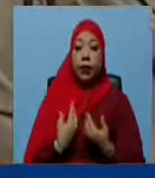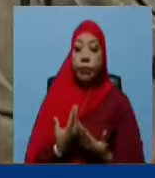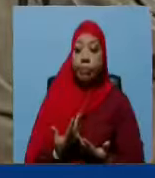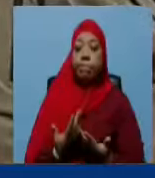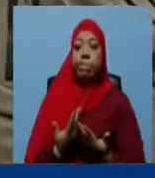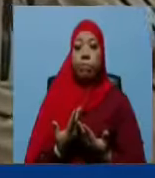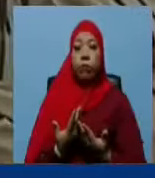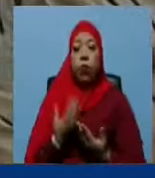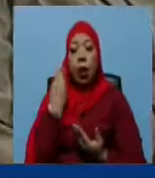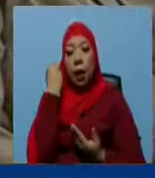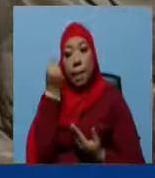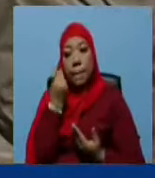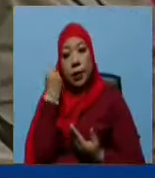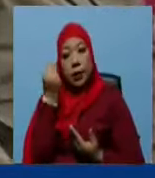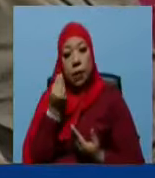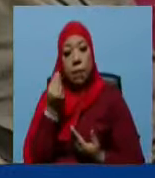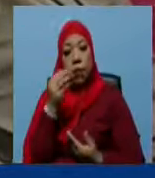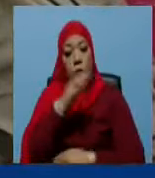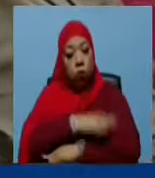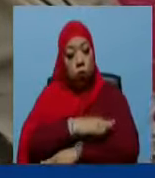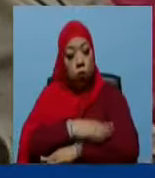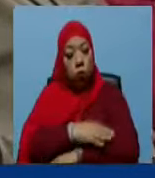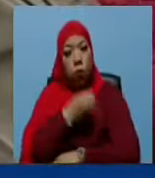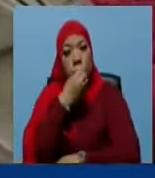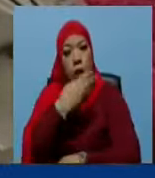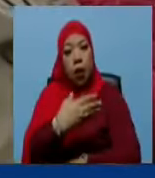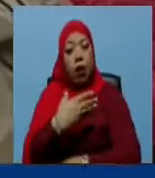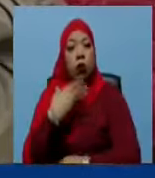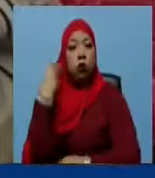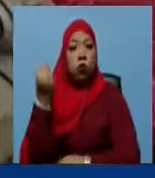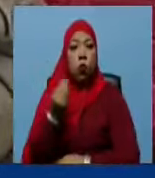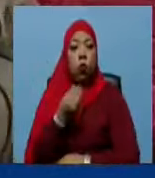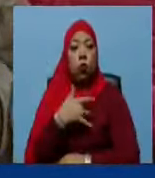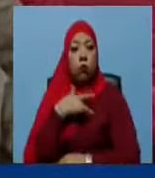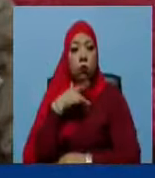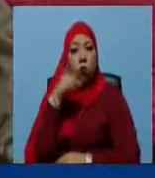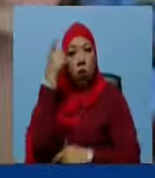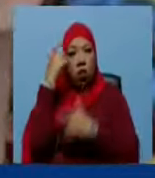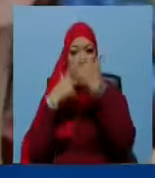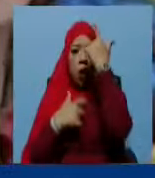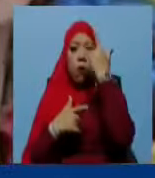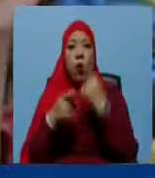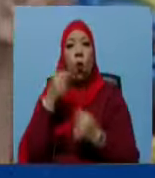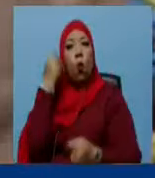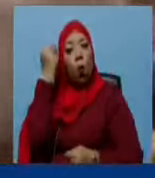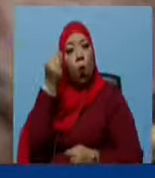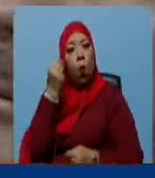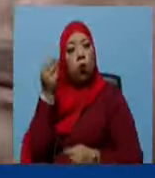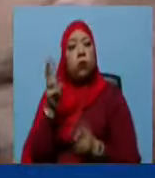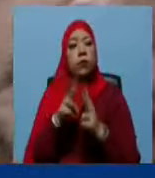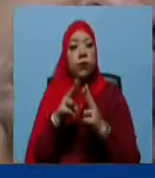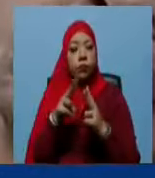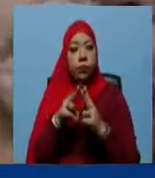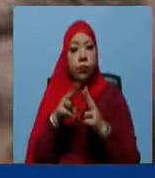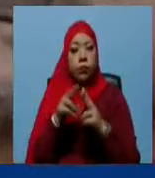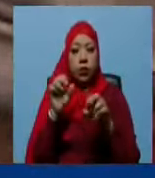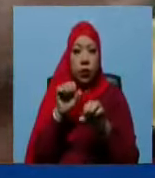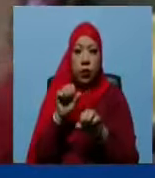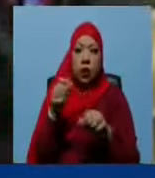no tiene el pensamiento ni la palabra. Comandante Chávez es un hombre que quienes lo conocieron